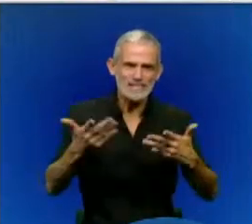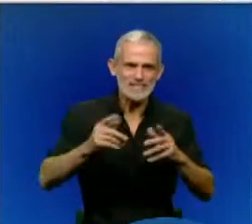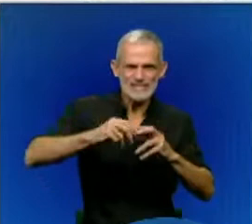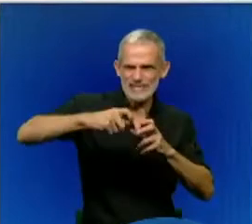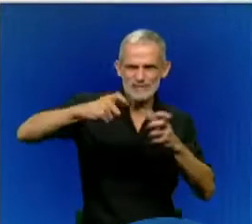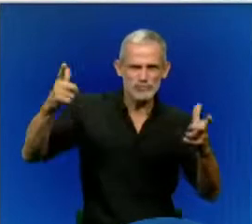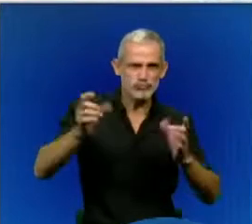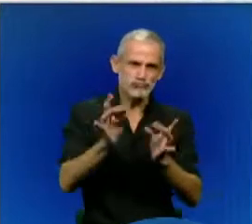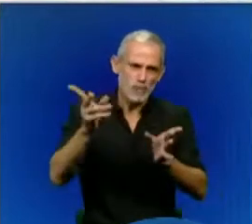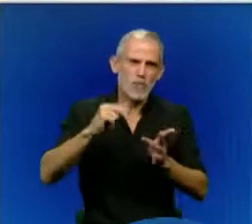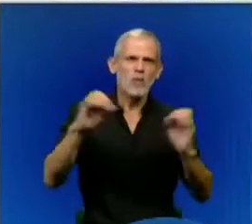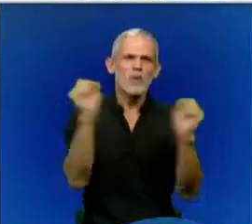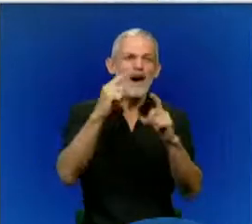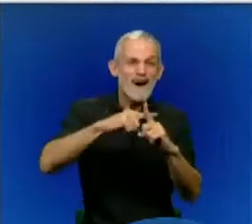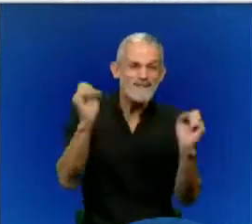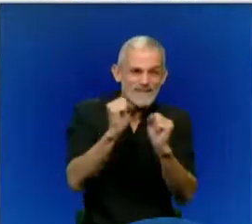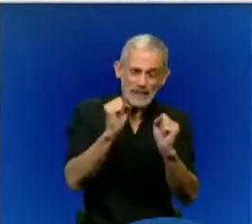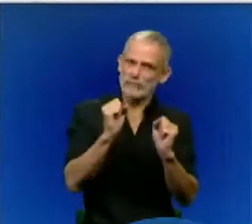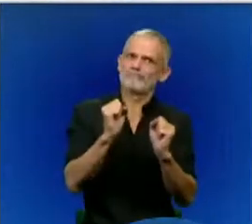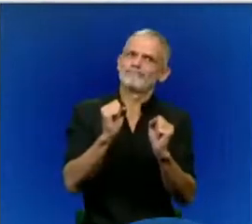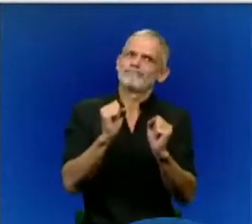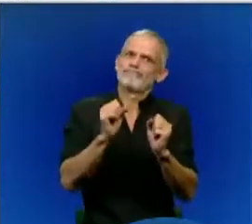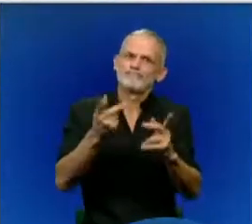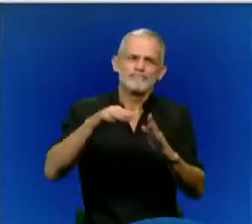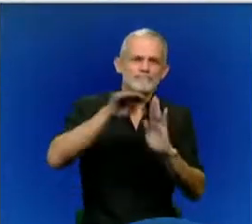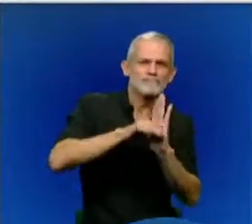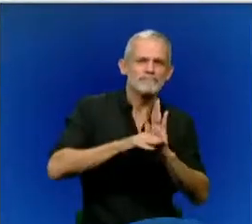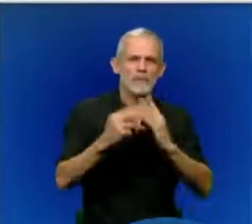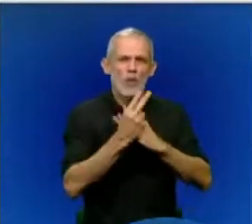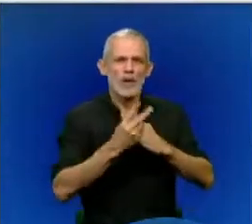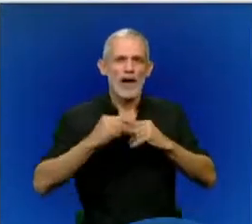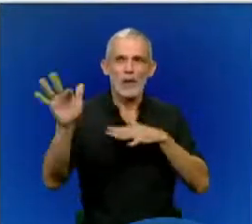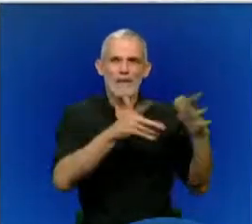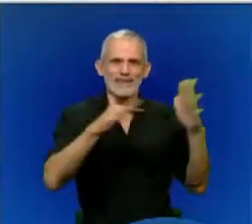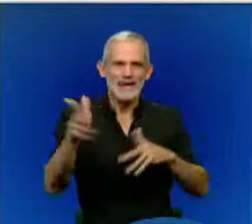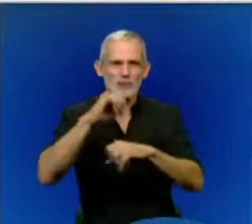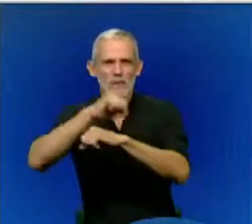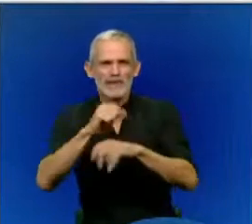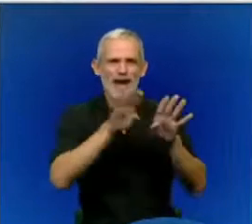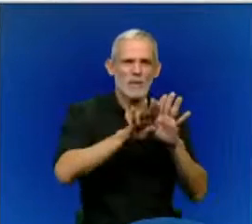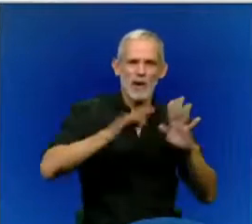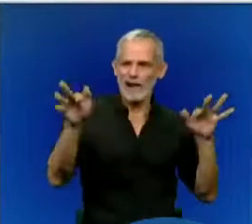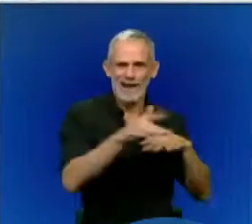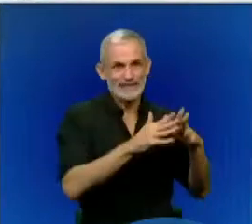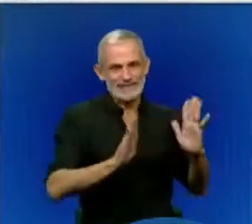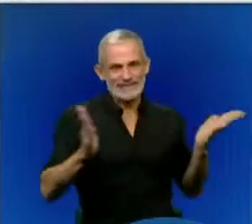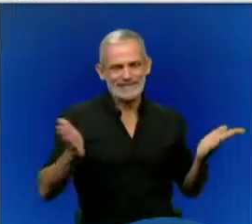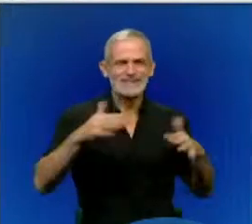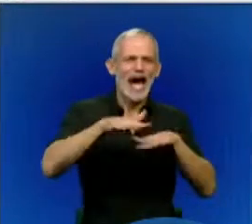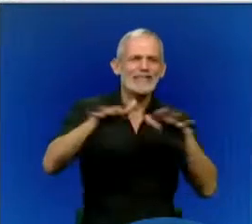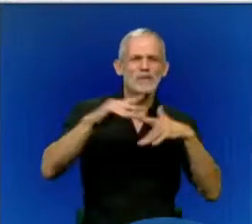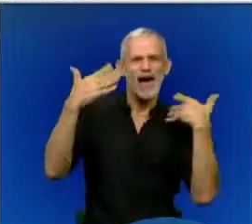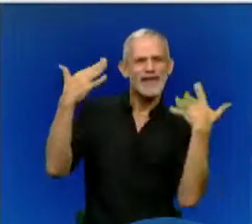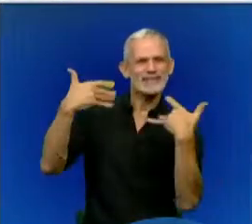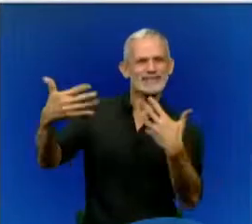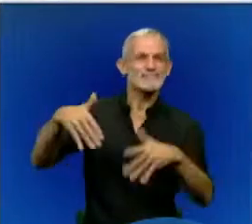temperaturas no juegan a favor de cumplir con las medidas de cuidado, ¿no? La ventilación cruzada, las actividades al aire libre y